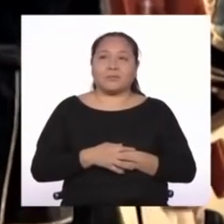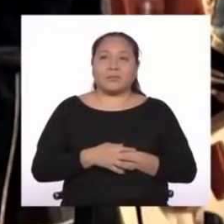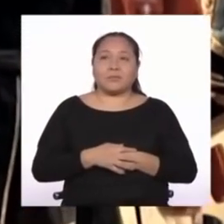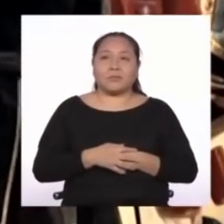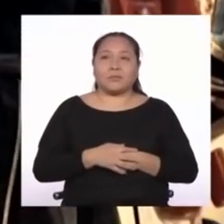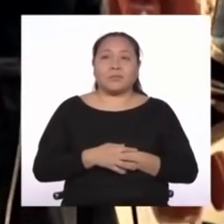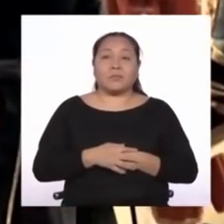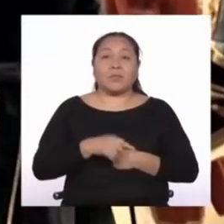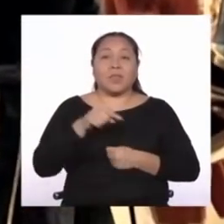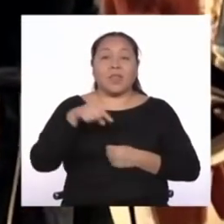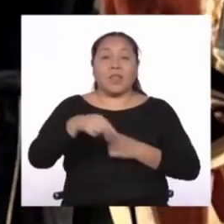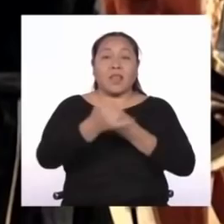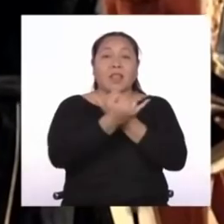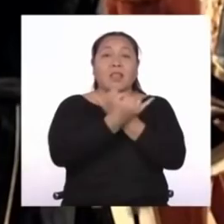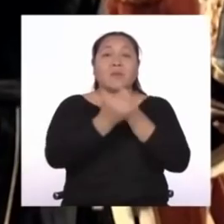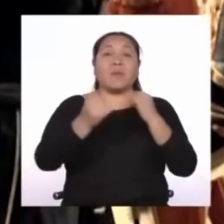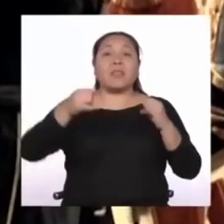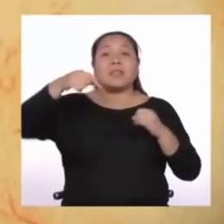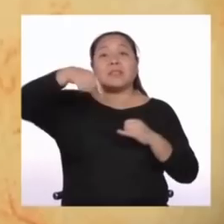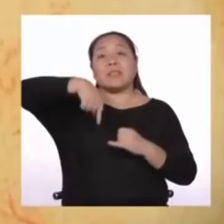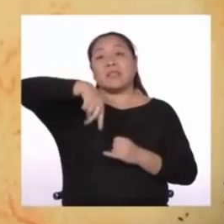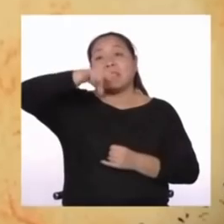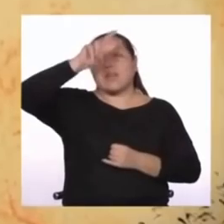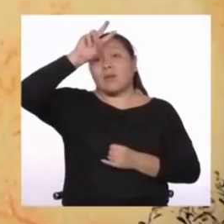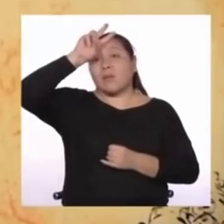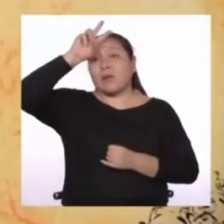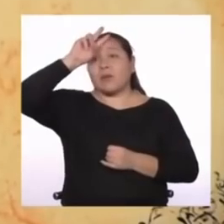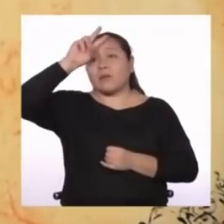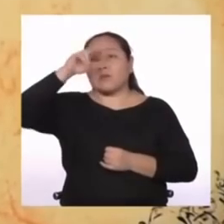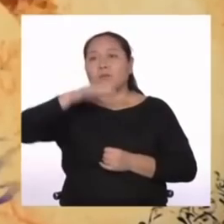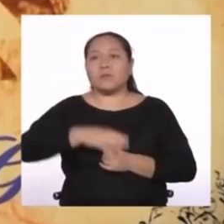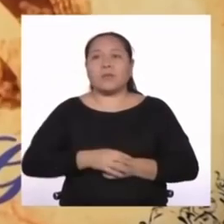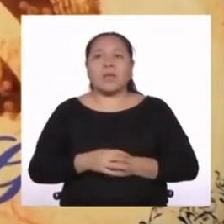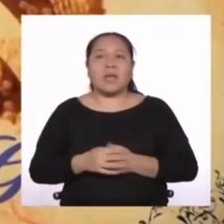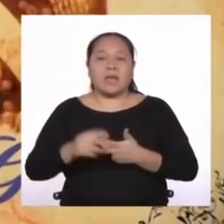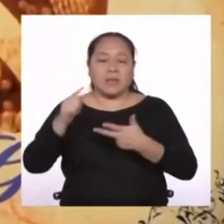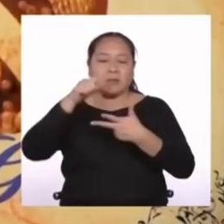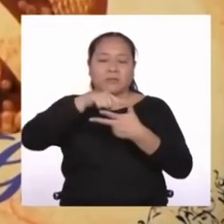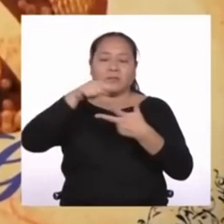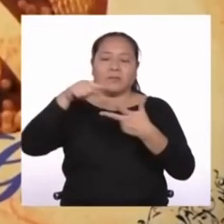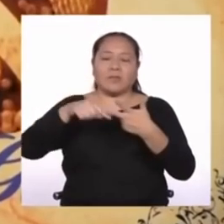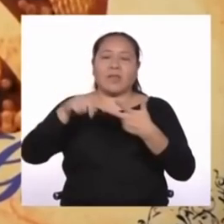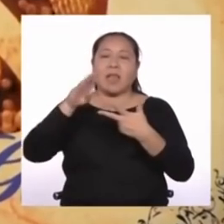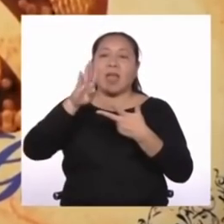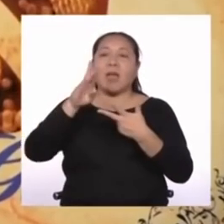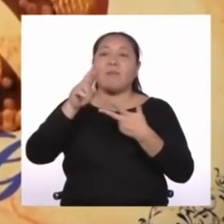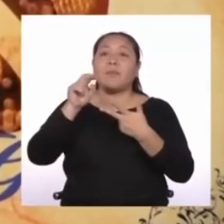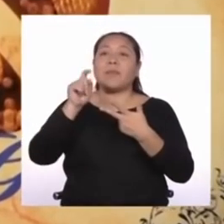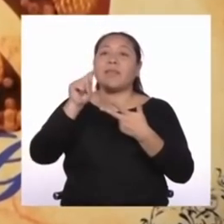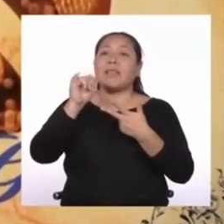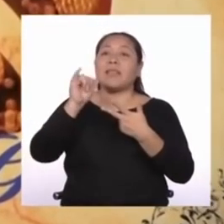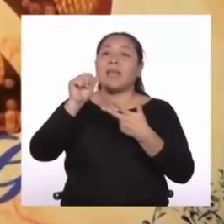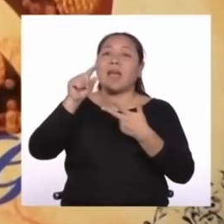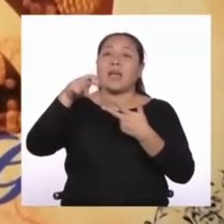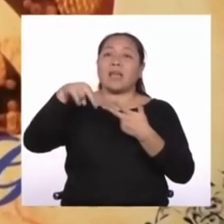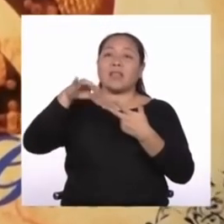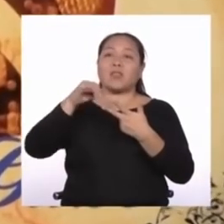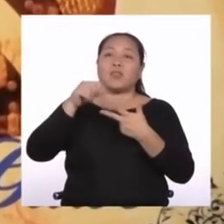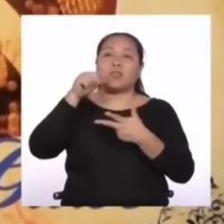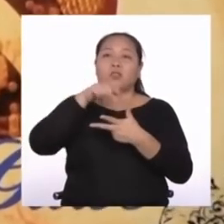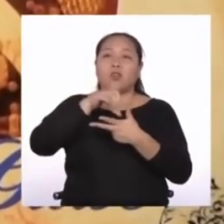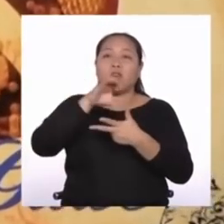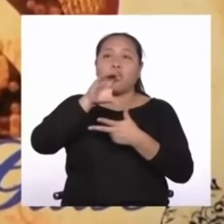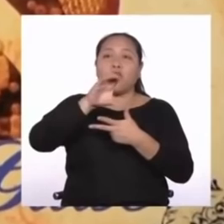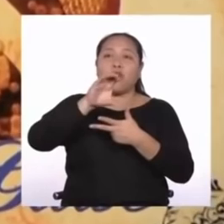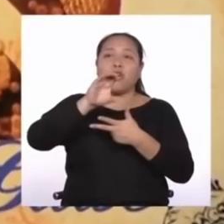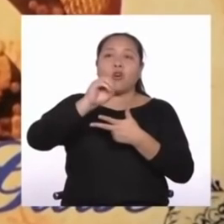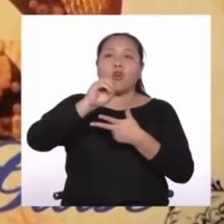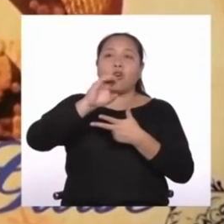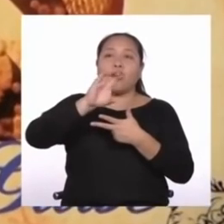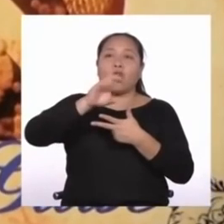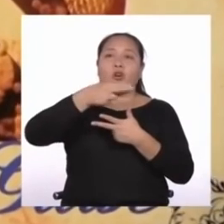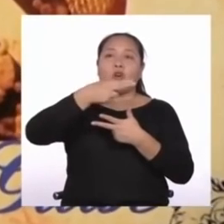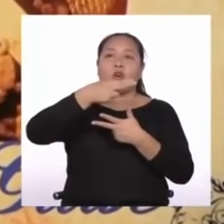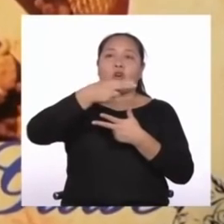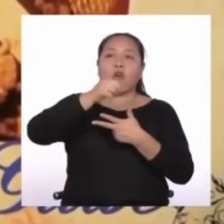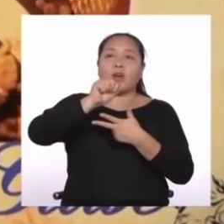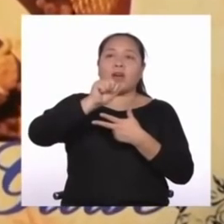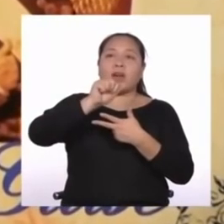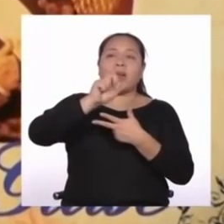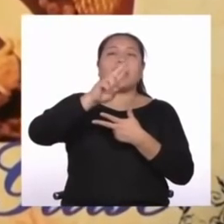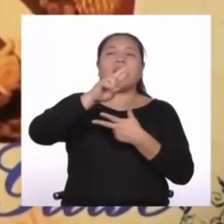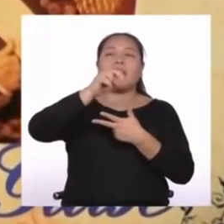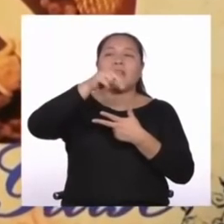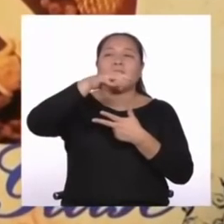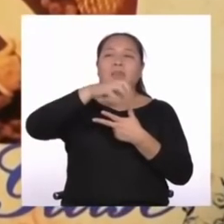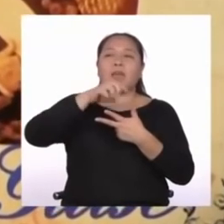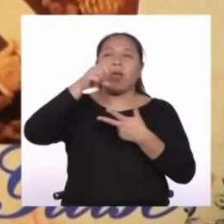En la independencia del Perú, destacaron 3 británicos: Thomas Cochrane, Jorge Martín Guise